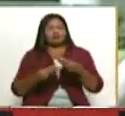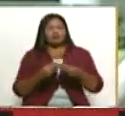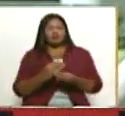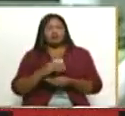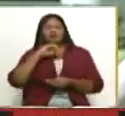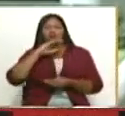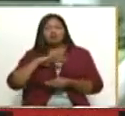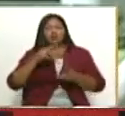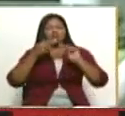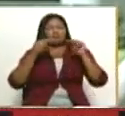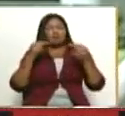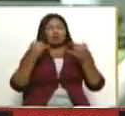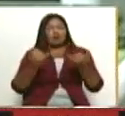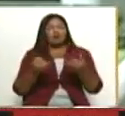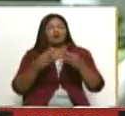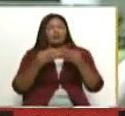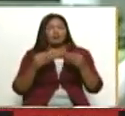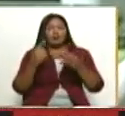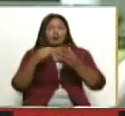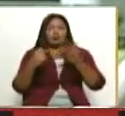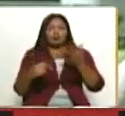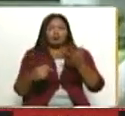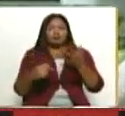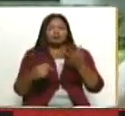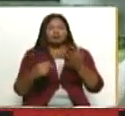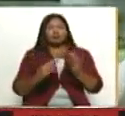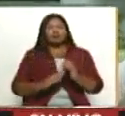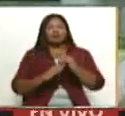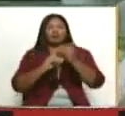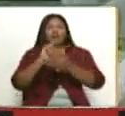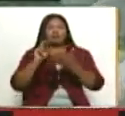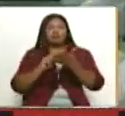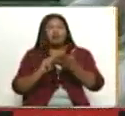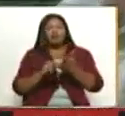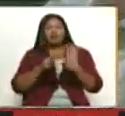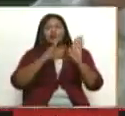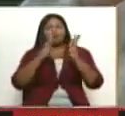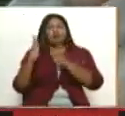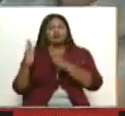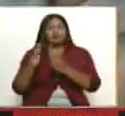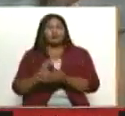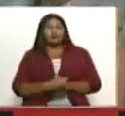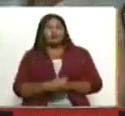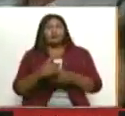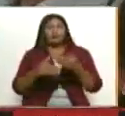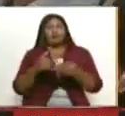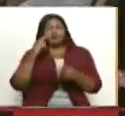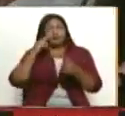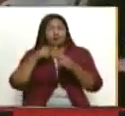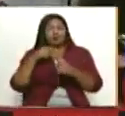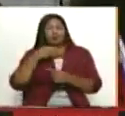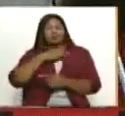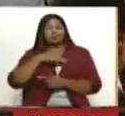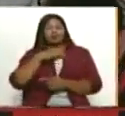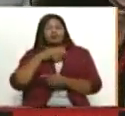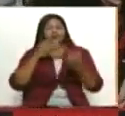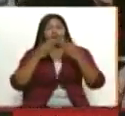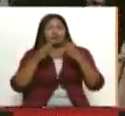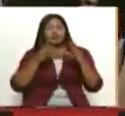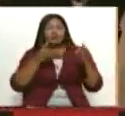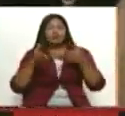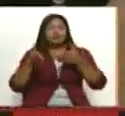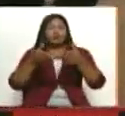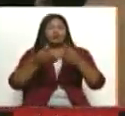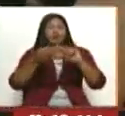de paz y ahora con todos los miembros de la Dirección Nacional de esa organización que tienen la misión de abrir el camino de la paz en